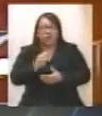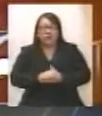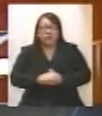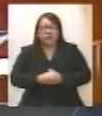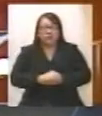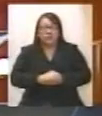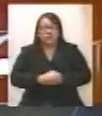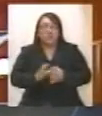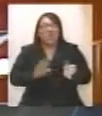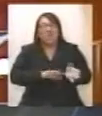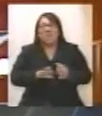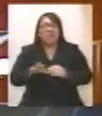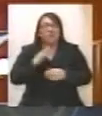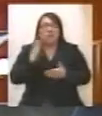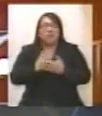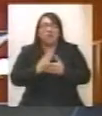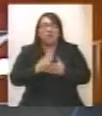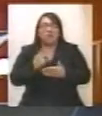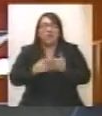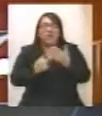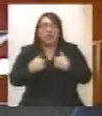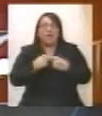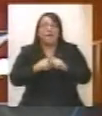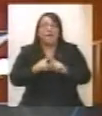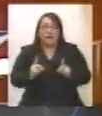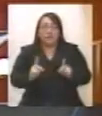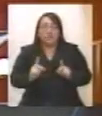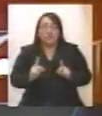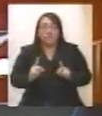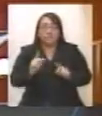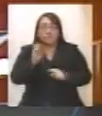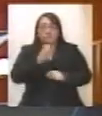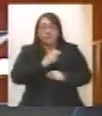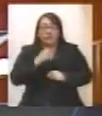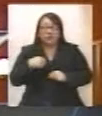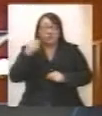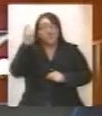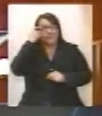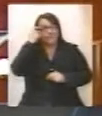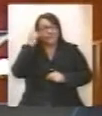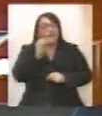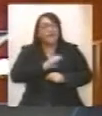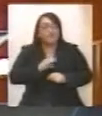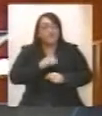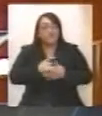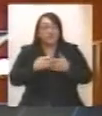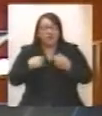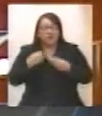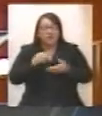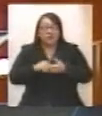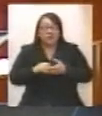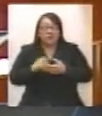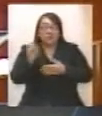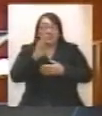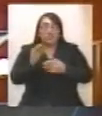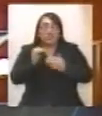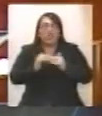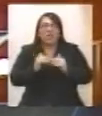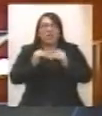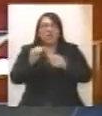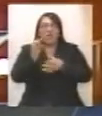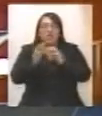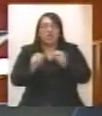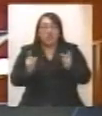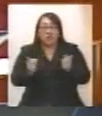Más allá de los factores de coyuntura, sin embargo, el gobierno es consciente que sostener tasas de crecimiento elevadas